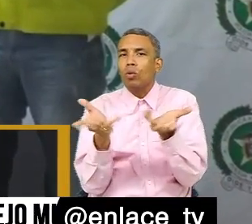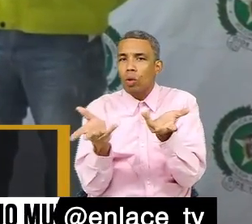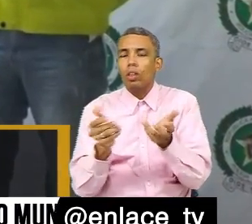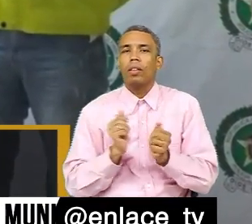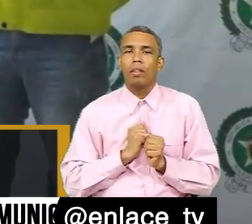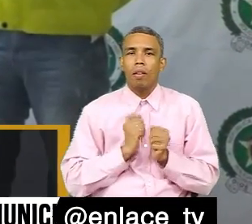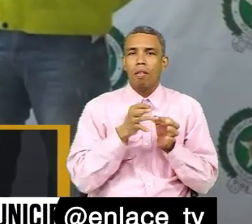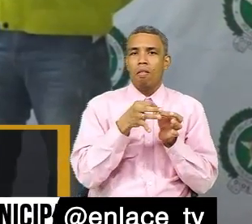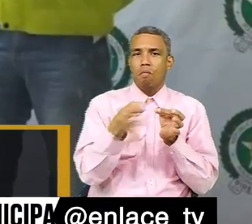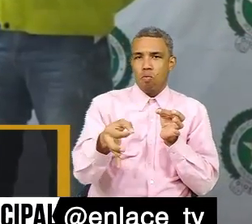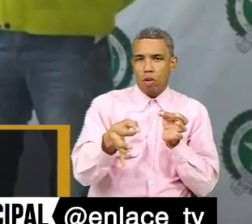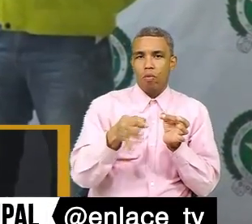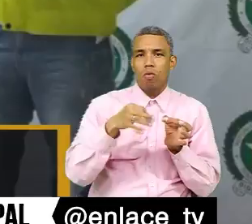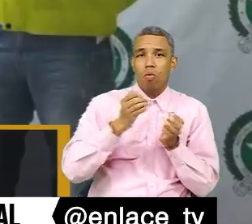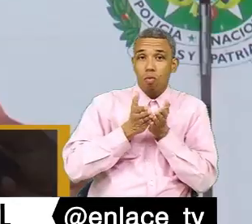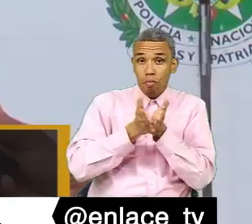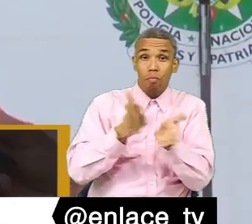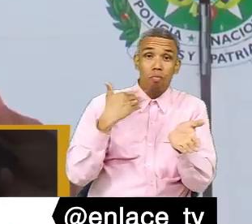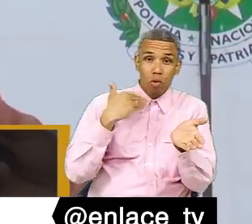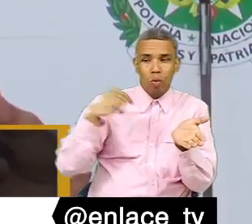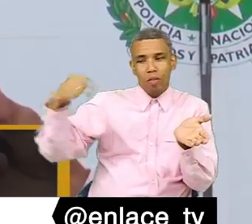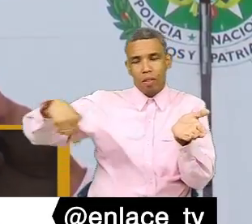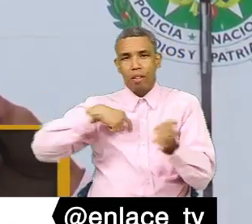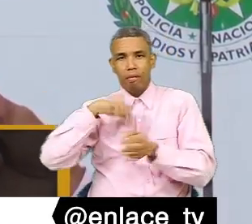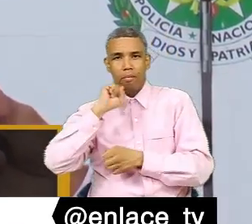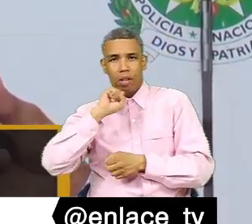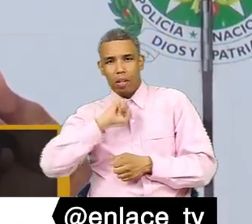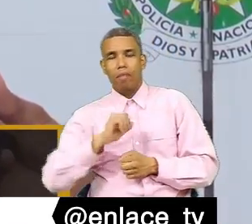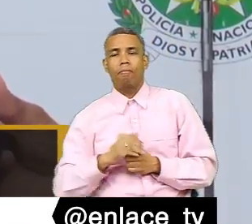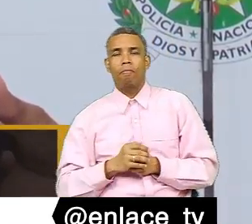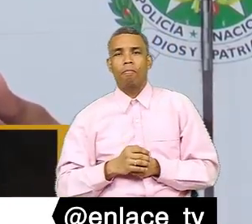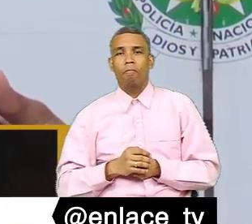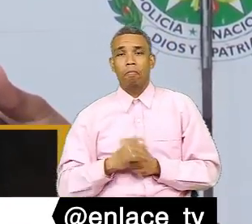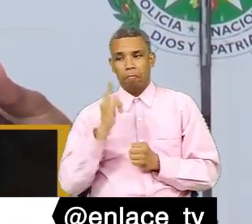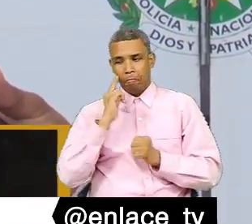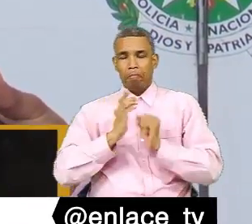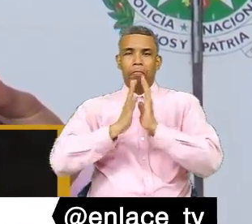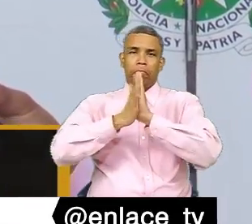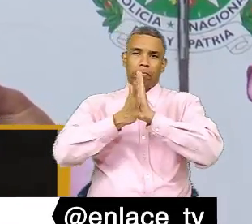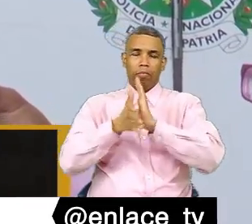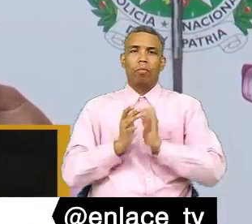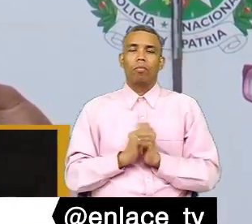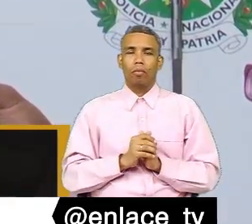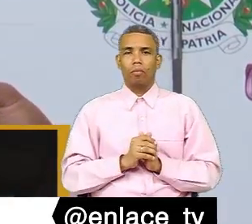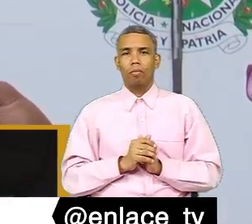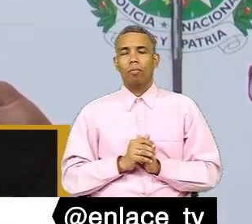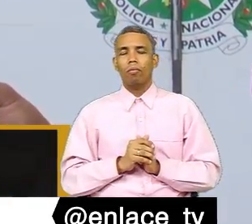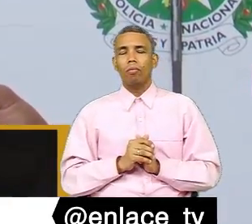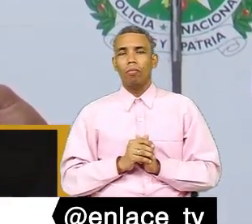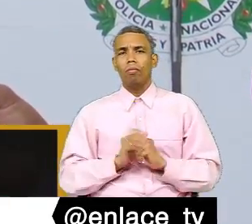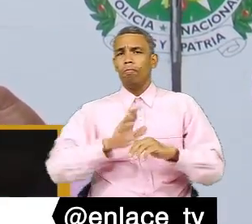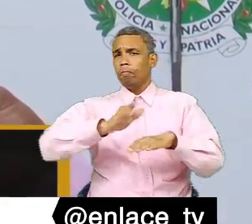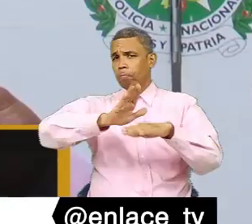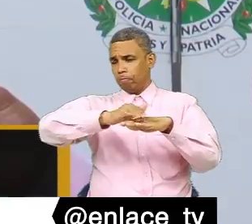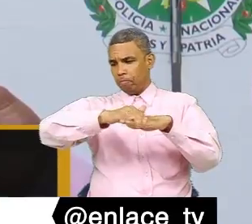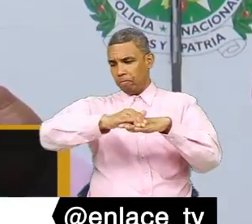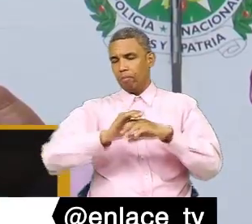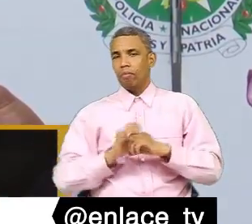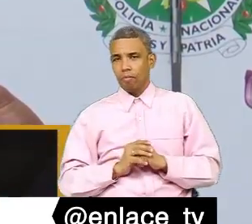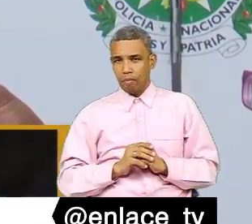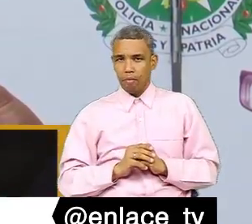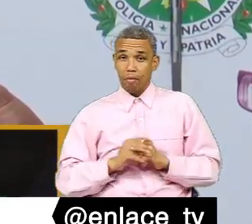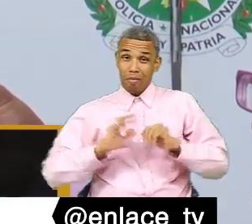Puerto Wilches, de acuerdo con el informe policial. Hoy podemos reportarle a la comunidad del Magdalena Medio que gracias a un